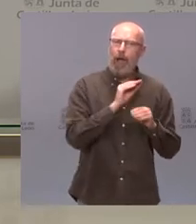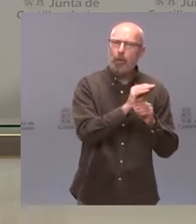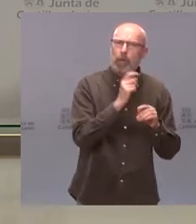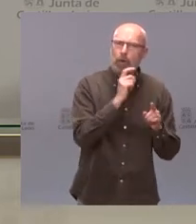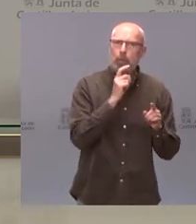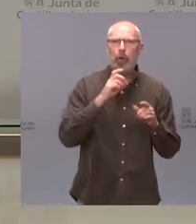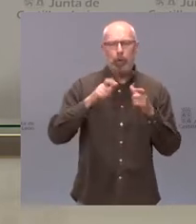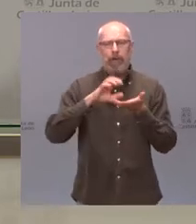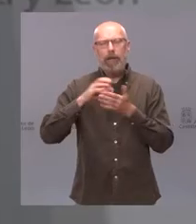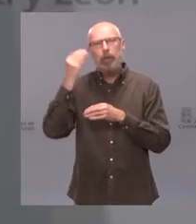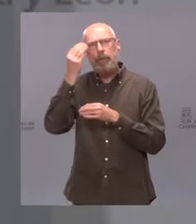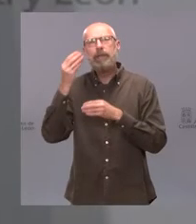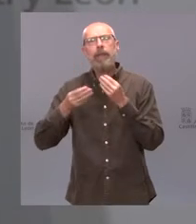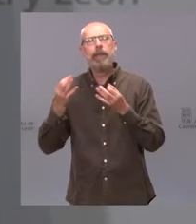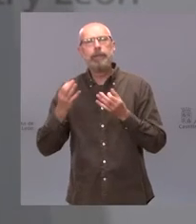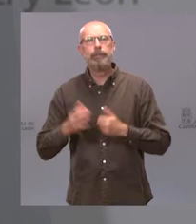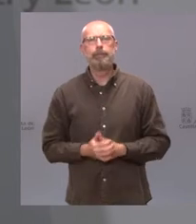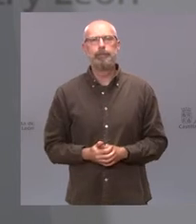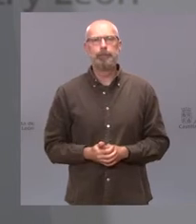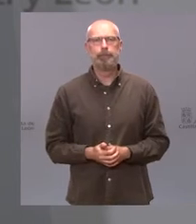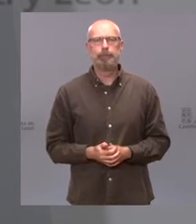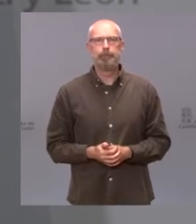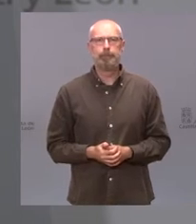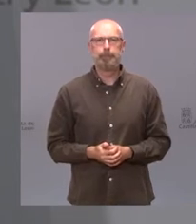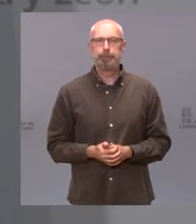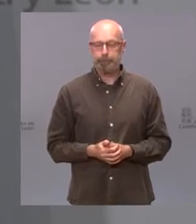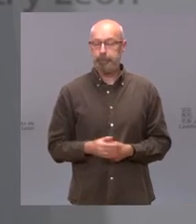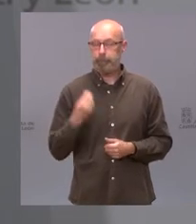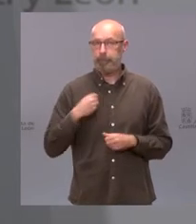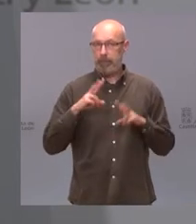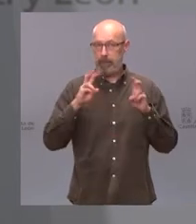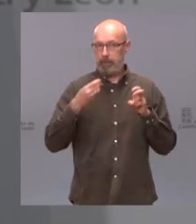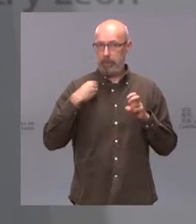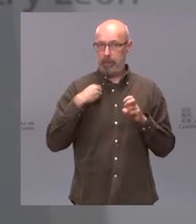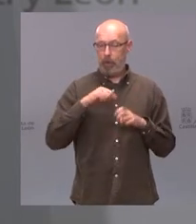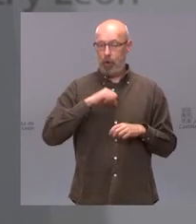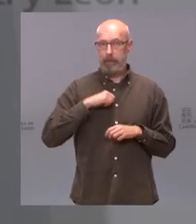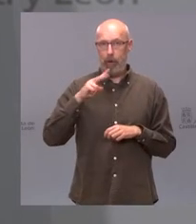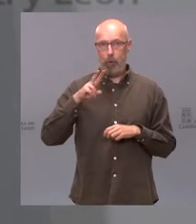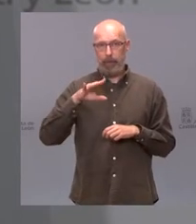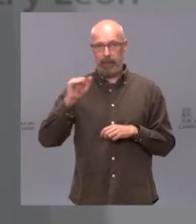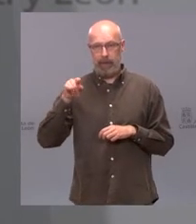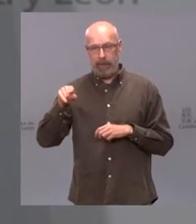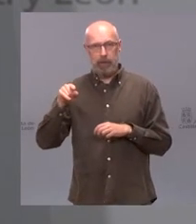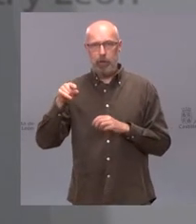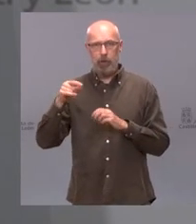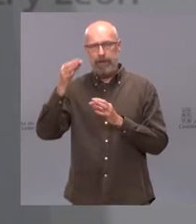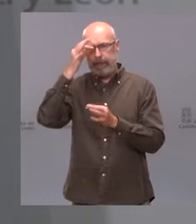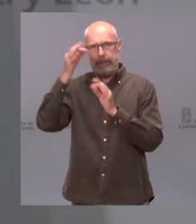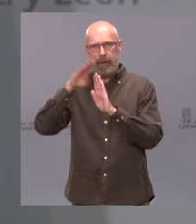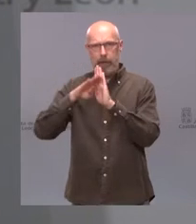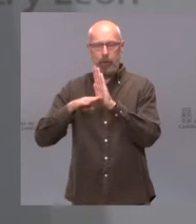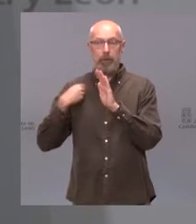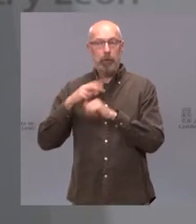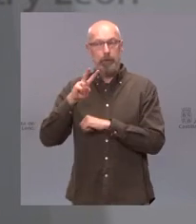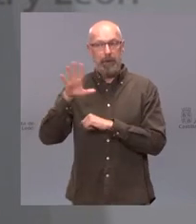algo. Bien, con respecto a la ocupación de las UCIs, hemos atendido al criterio de que estamos por debajo del